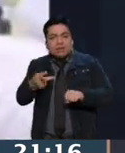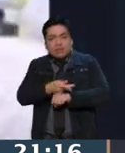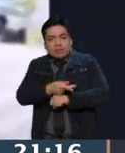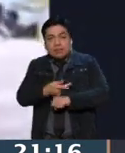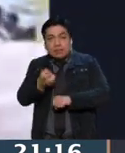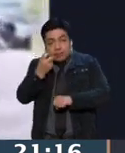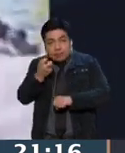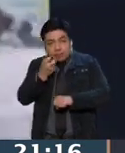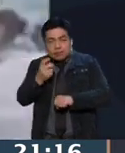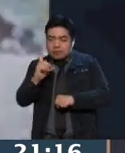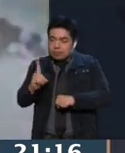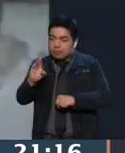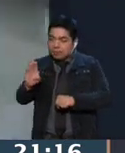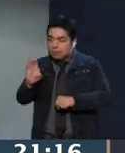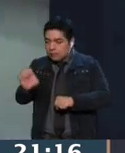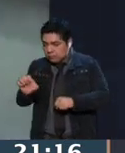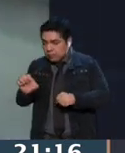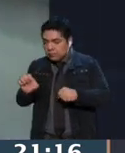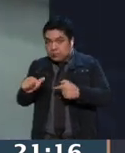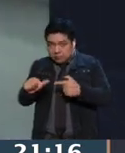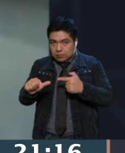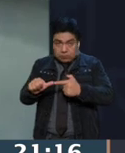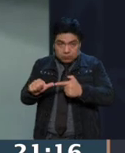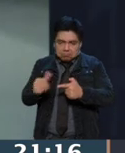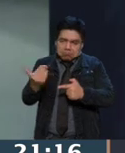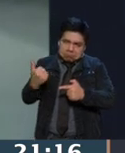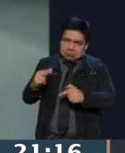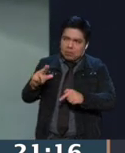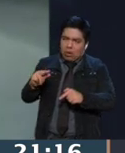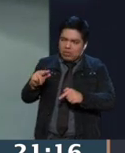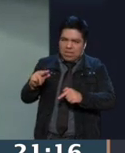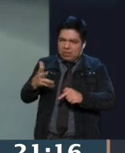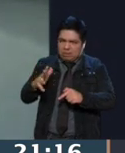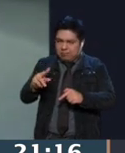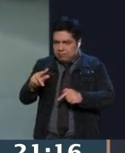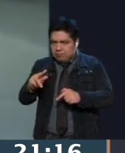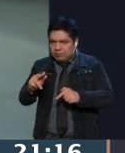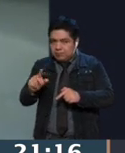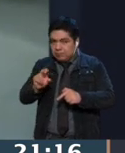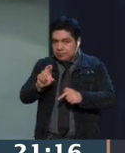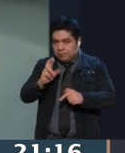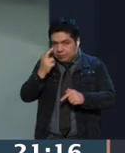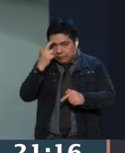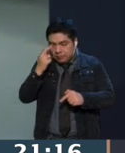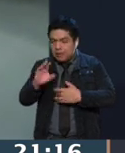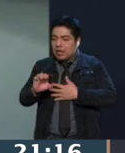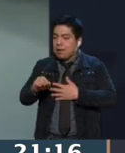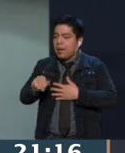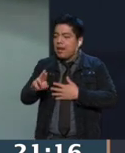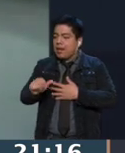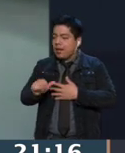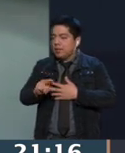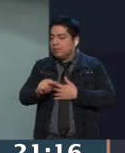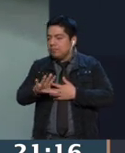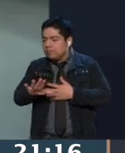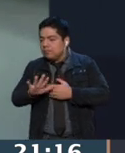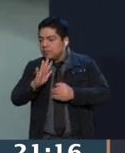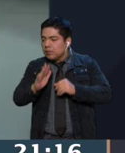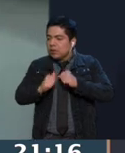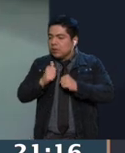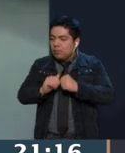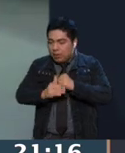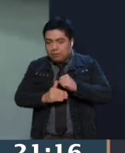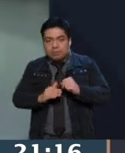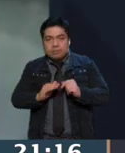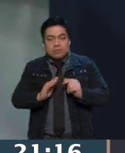es el momento en que la DEA en la década de los años 80, particularmente después de la muerte de Kiki Camarena en el 85, participa realmente